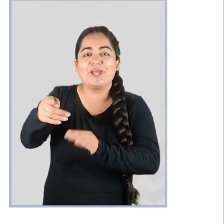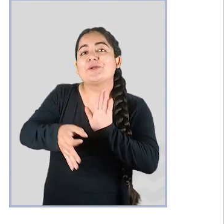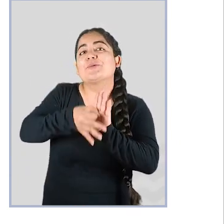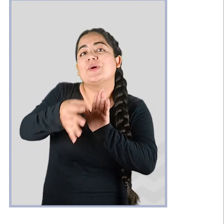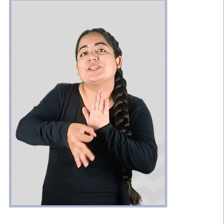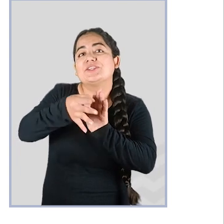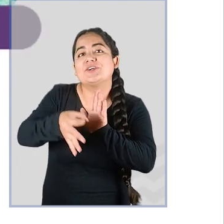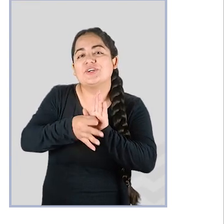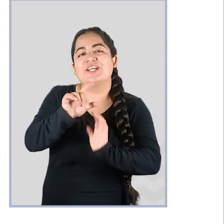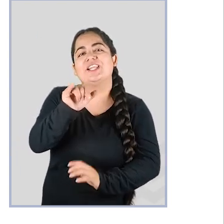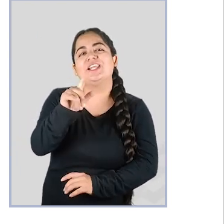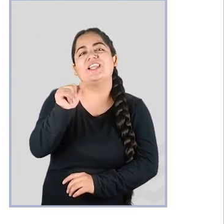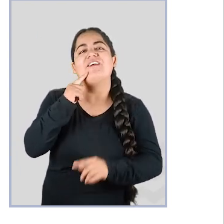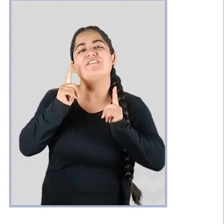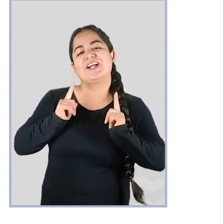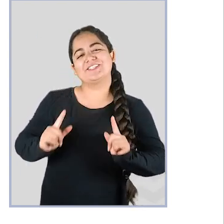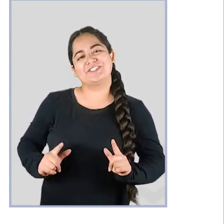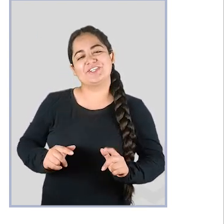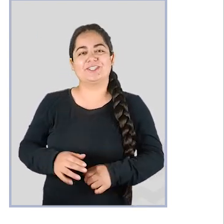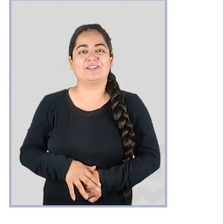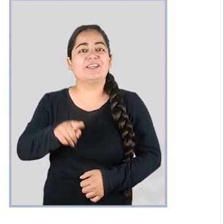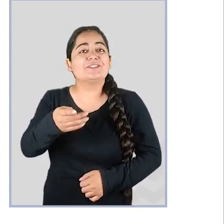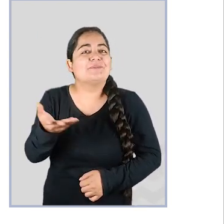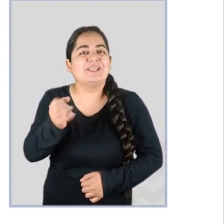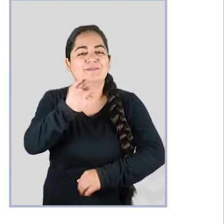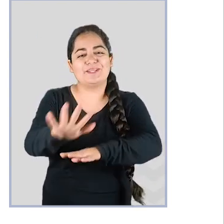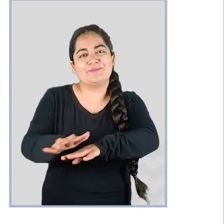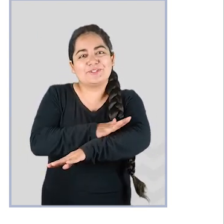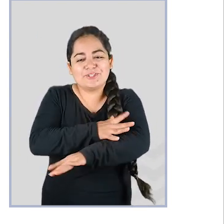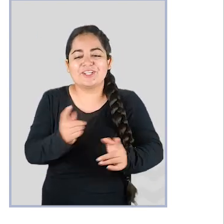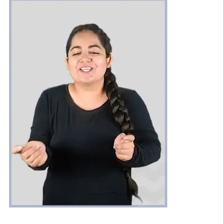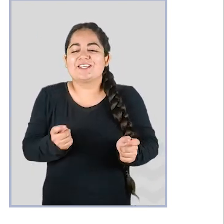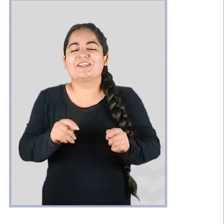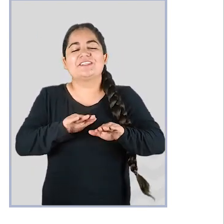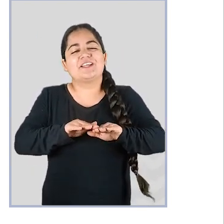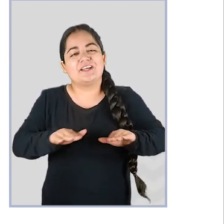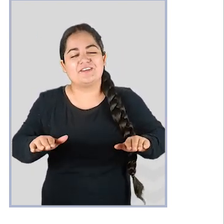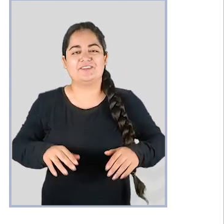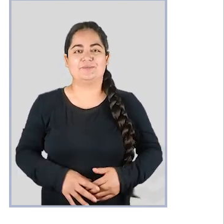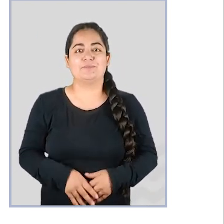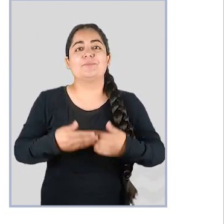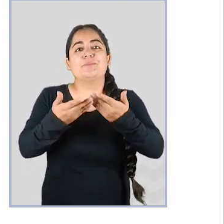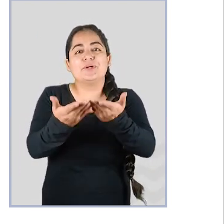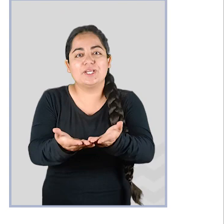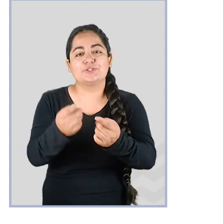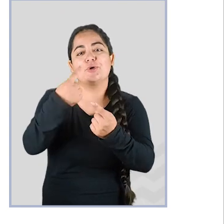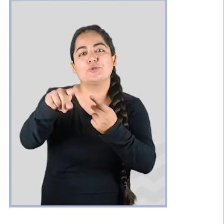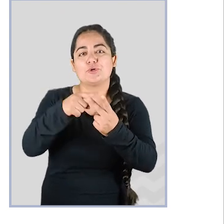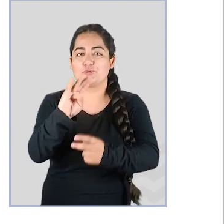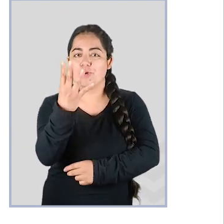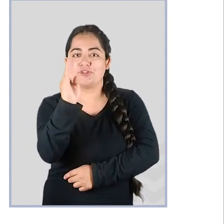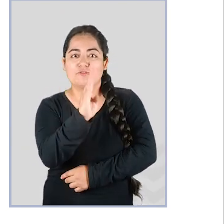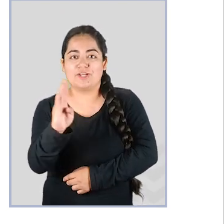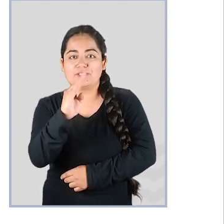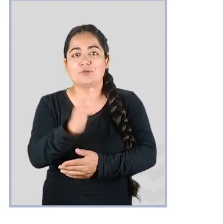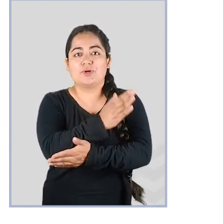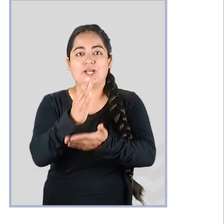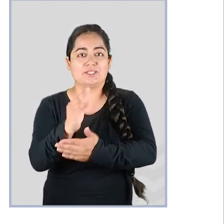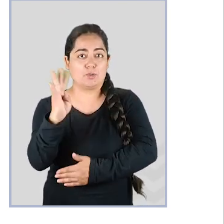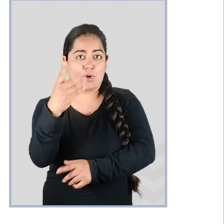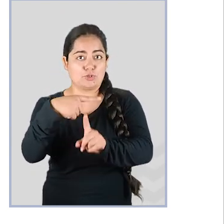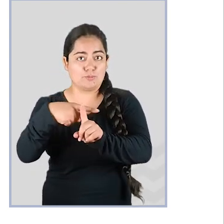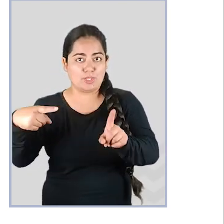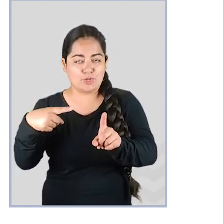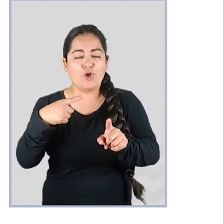Las vacaciones de Lila para abordar esta habilidad socioemocional. Por su parte, en los cuestionarios de cuarto básico a cuarto medio